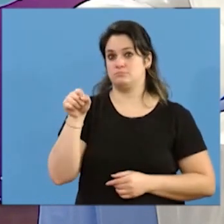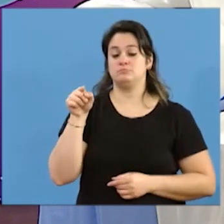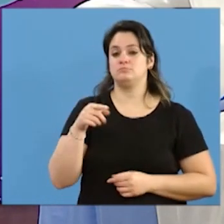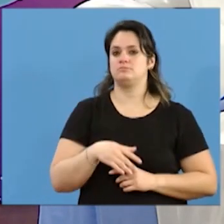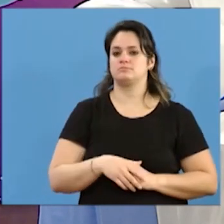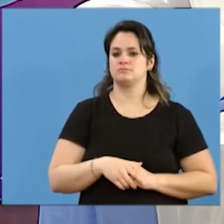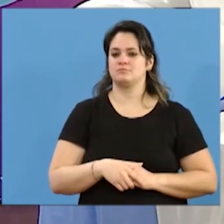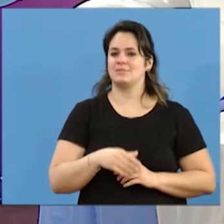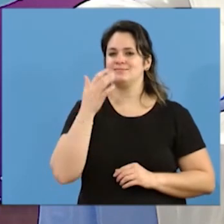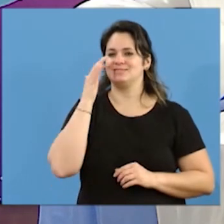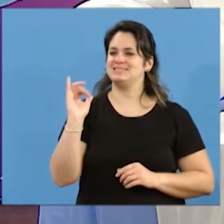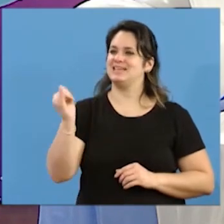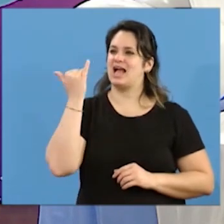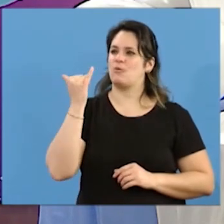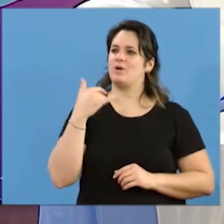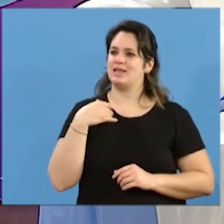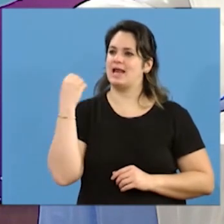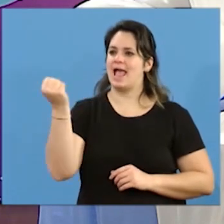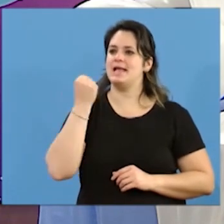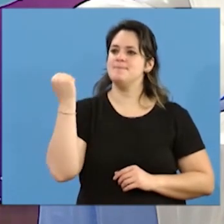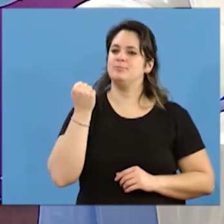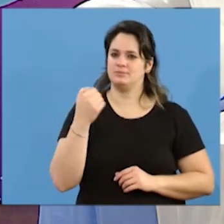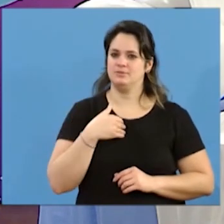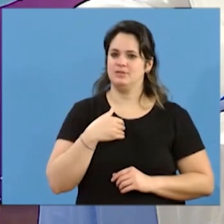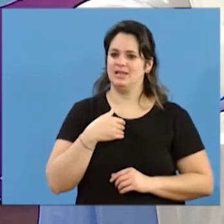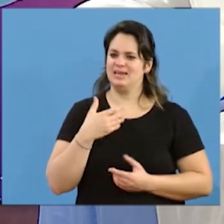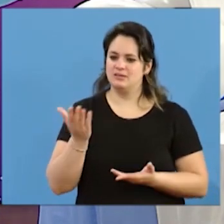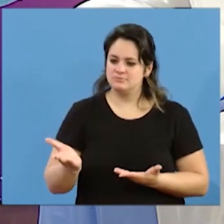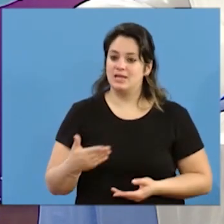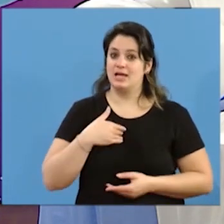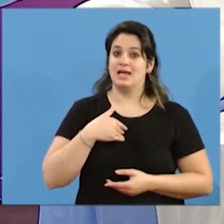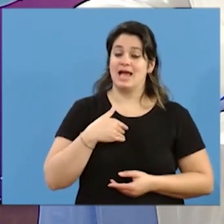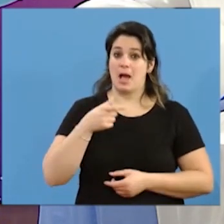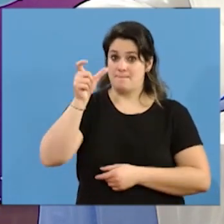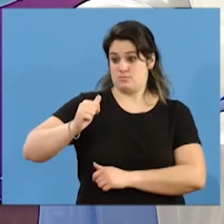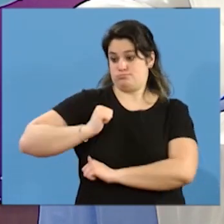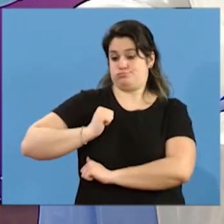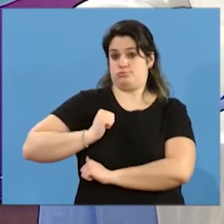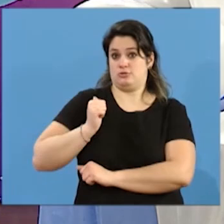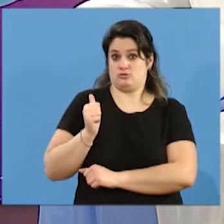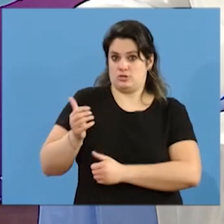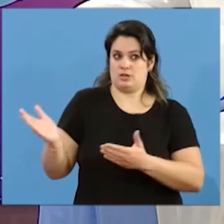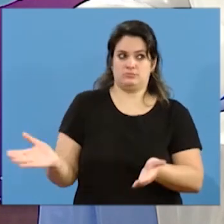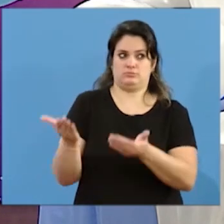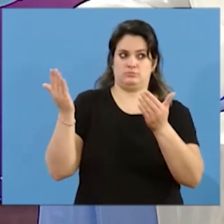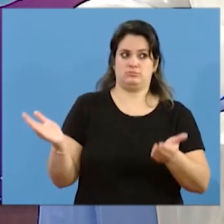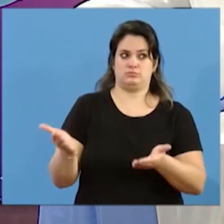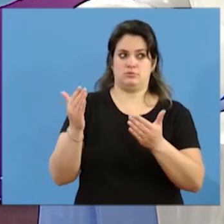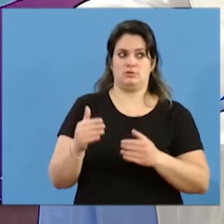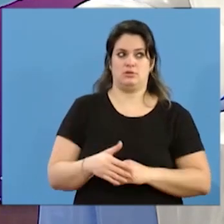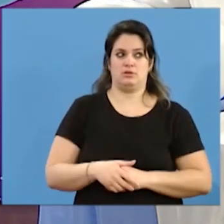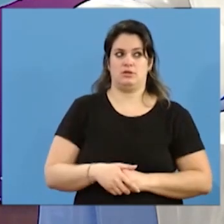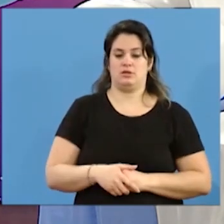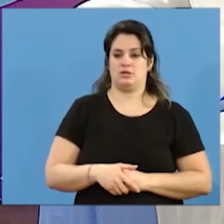se daba cuenta que era necesario incentivar a los soldados. Había que dar